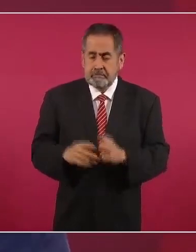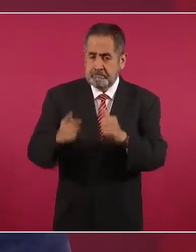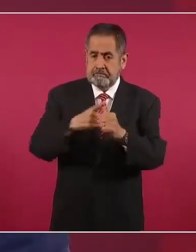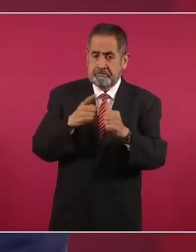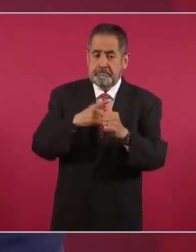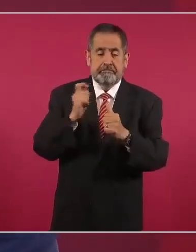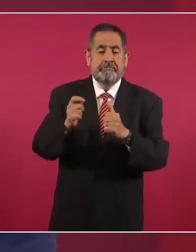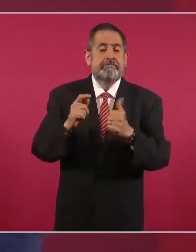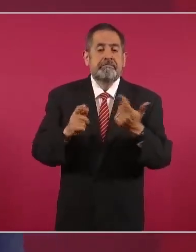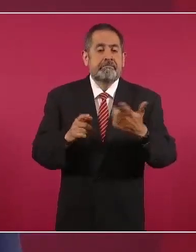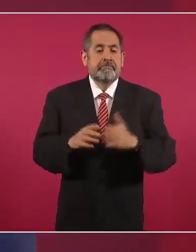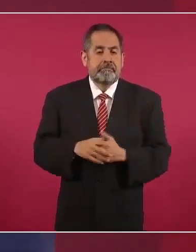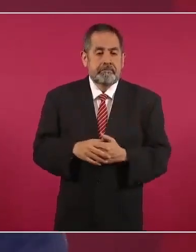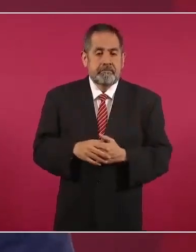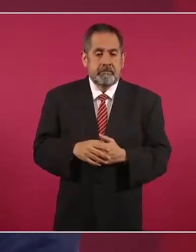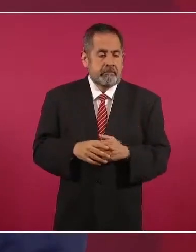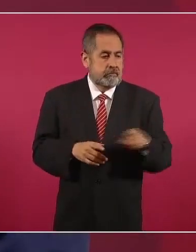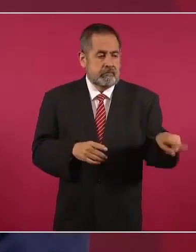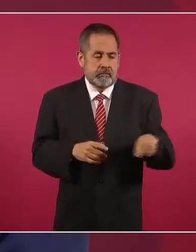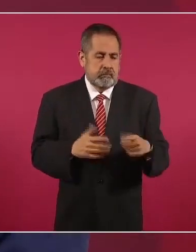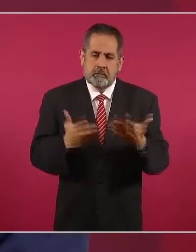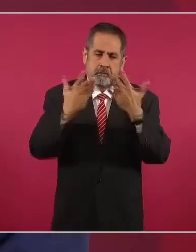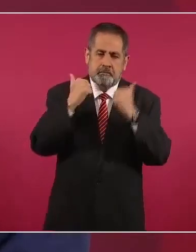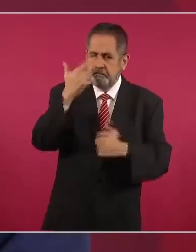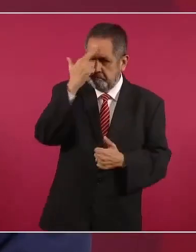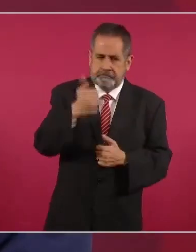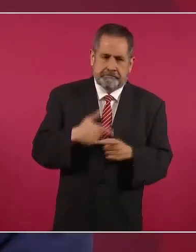primero porque no tienen la razón.